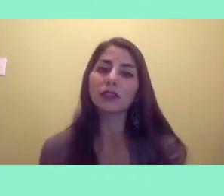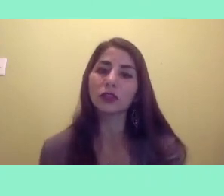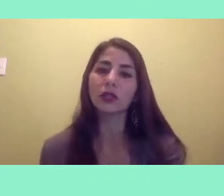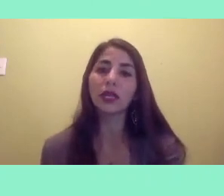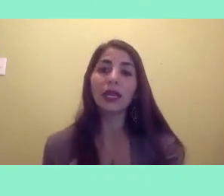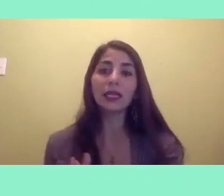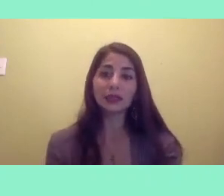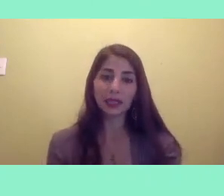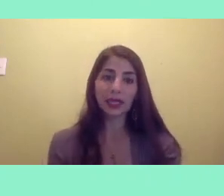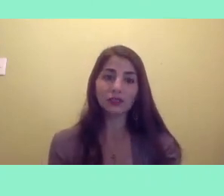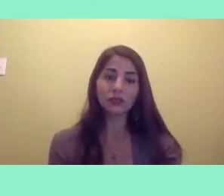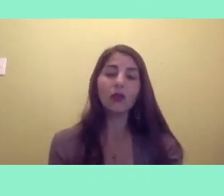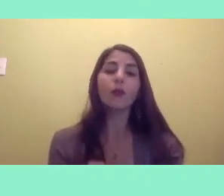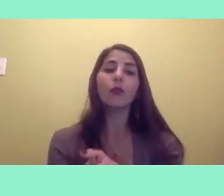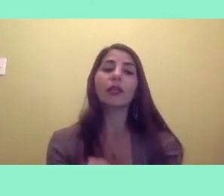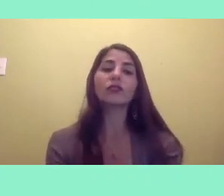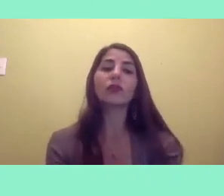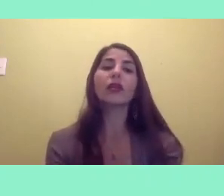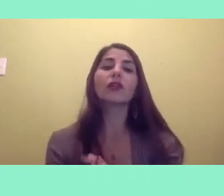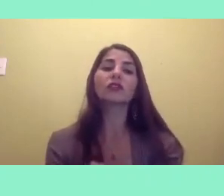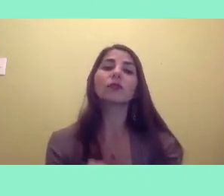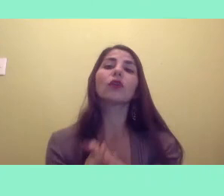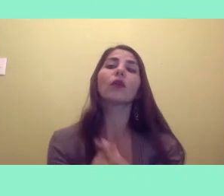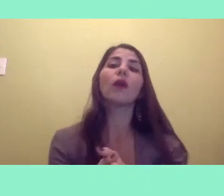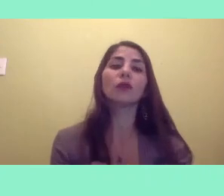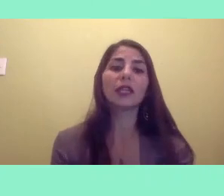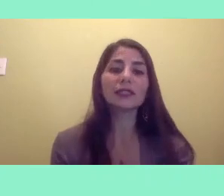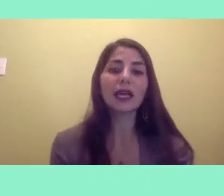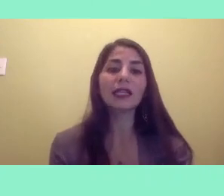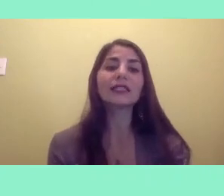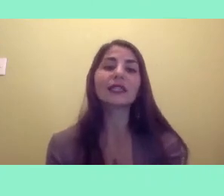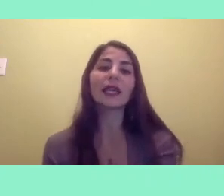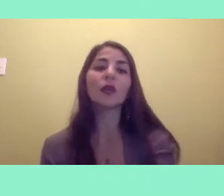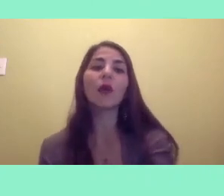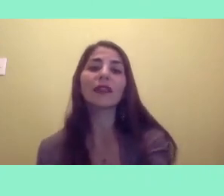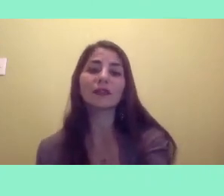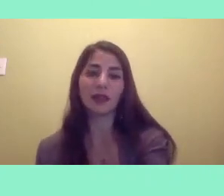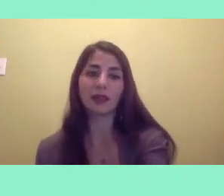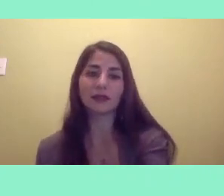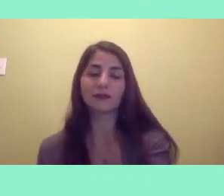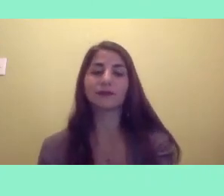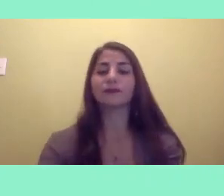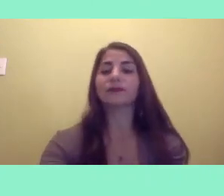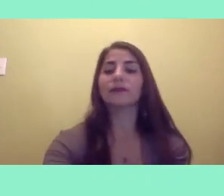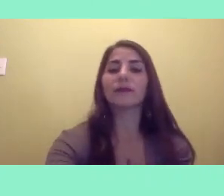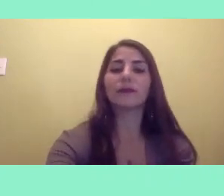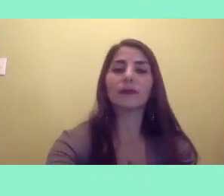de comunicación. En este caso, por eso, el concepto adecuado a utilizar es lengua de